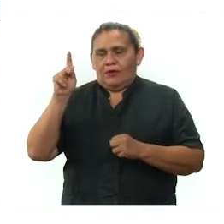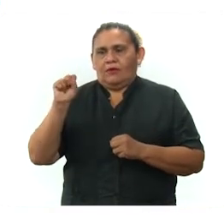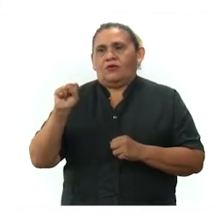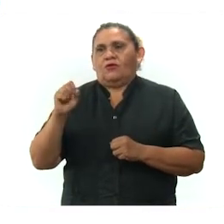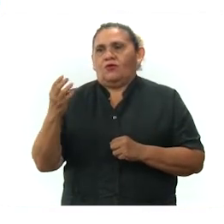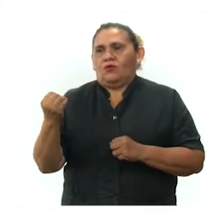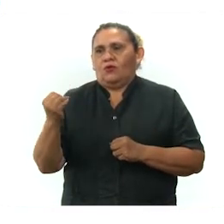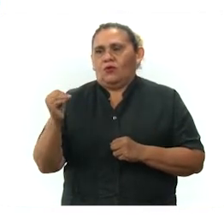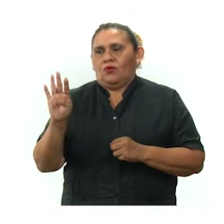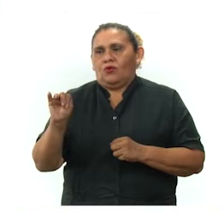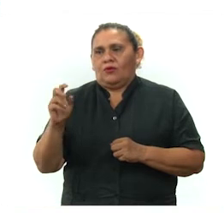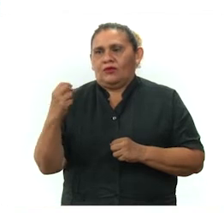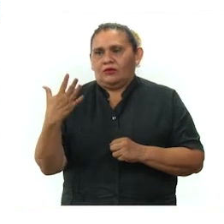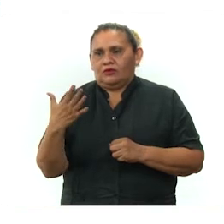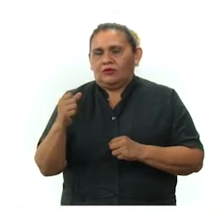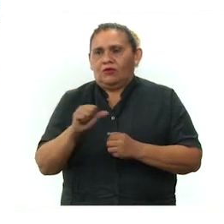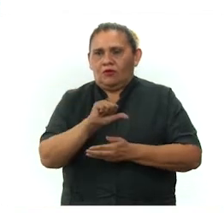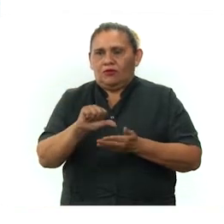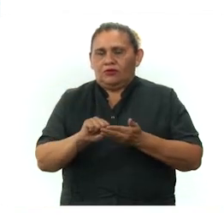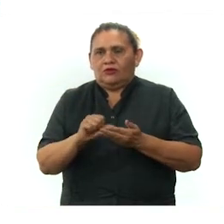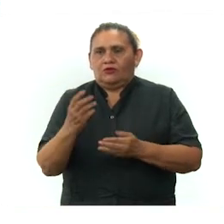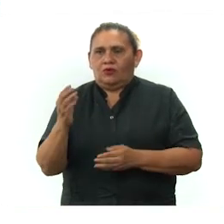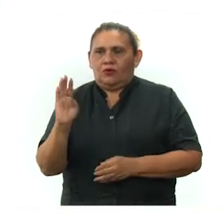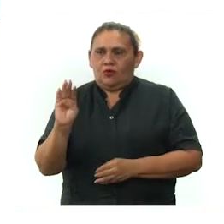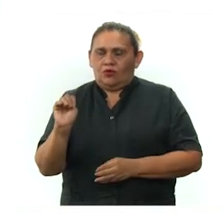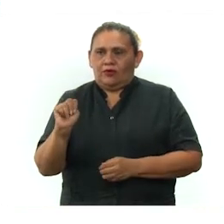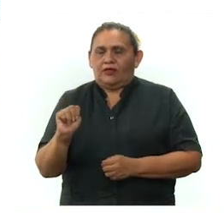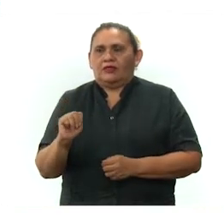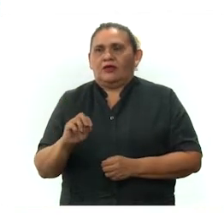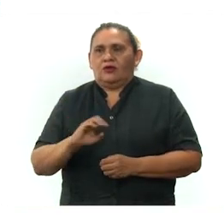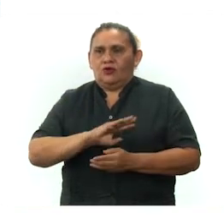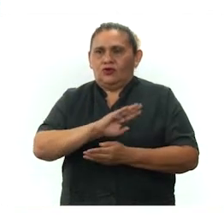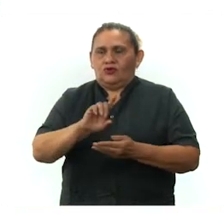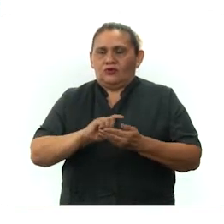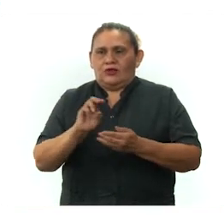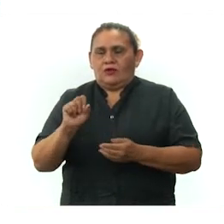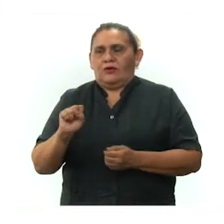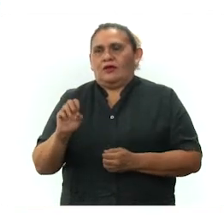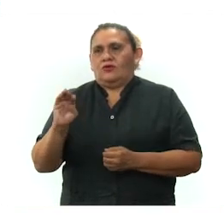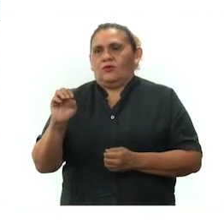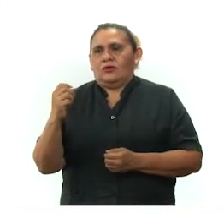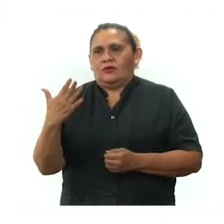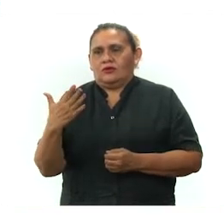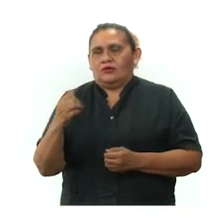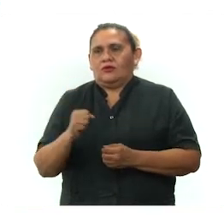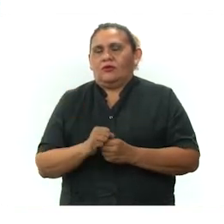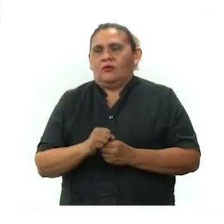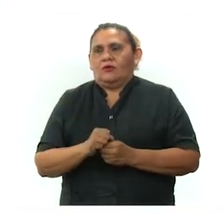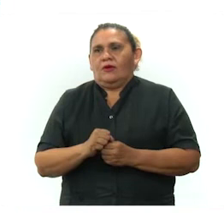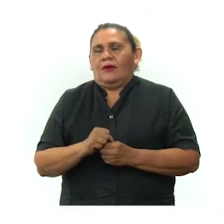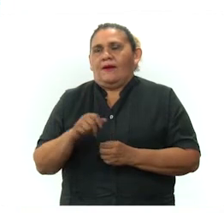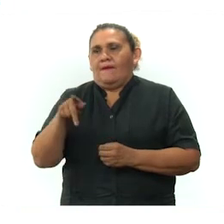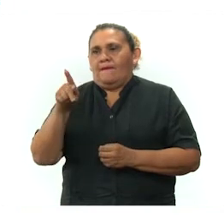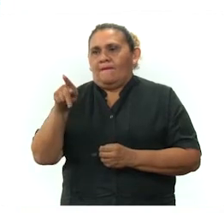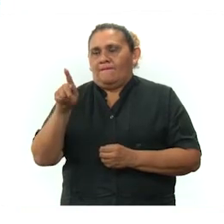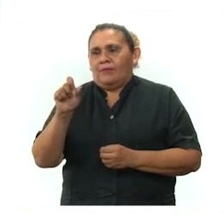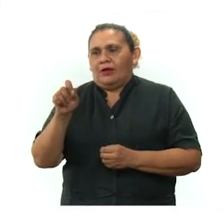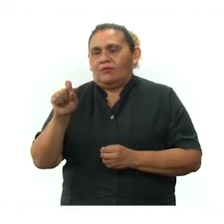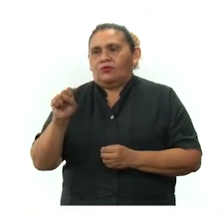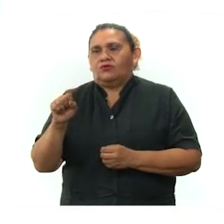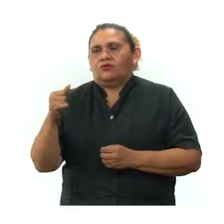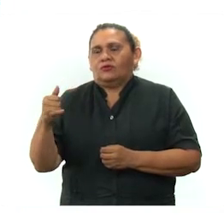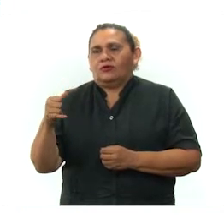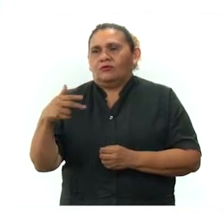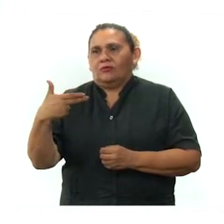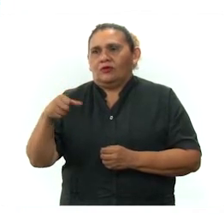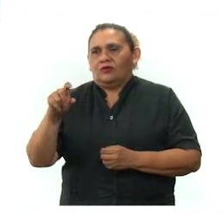95, Centro 90, Ciudad Cauquel 85, Mulsay 35, Pacaptún 29, Francisco de Montejo y Chuburná de